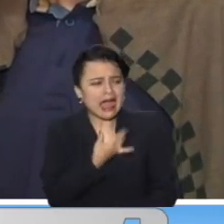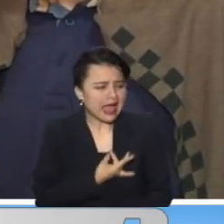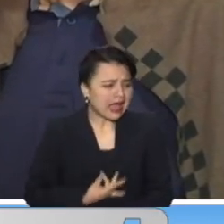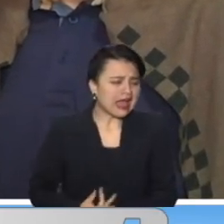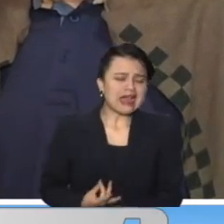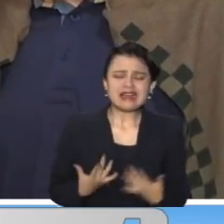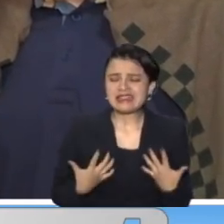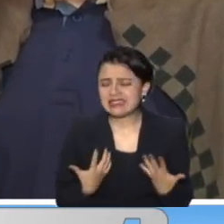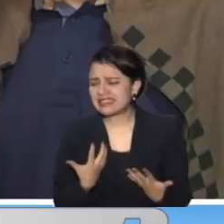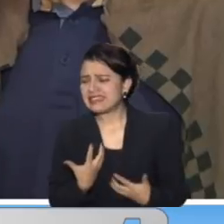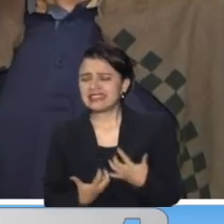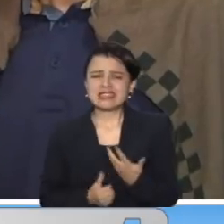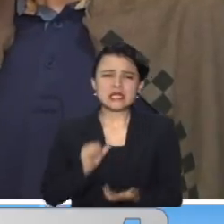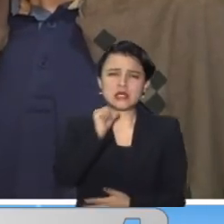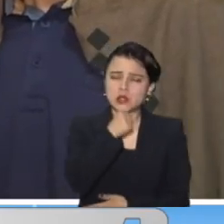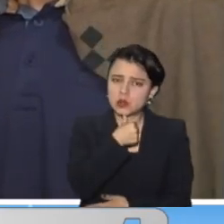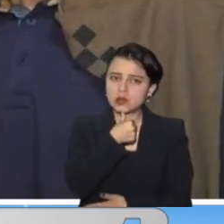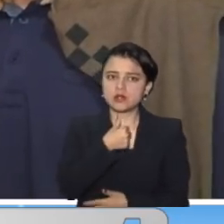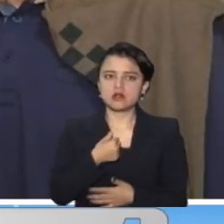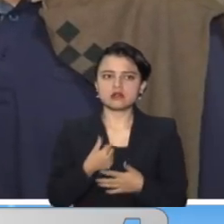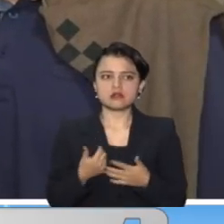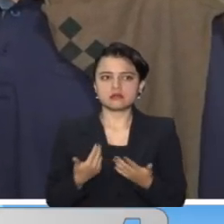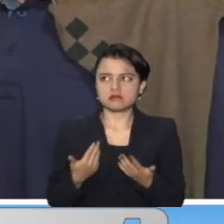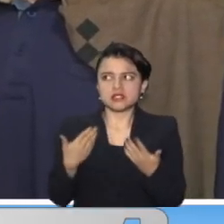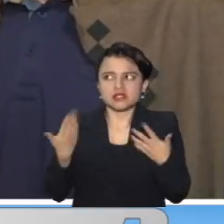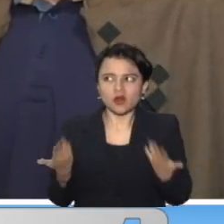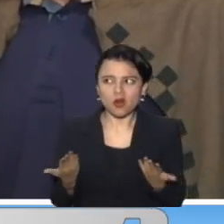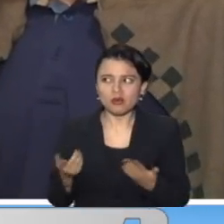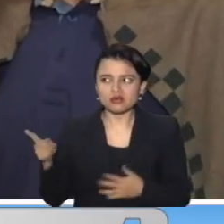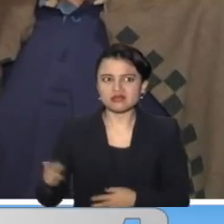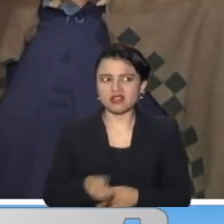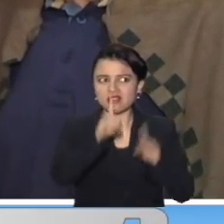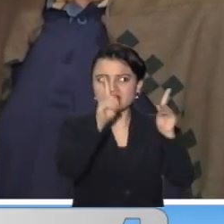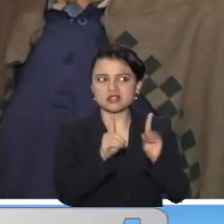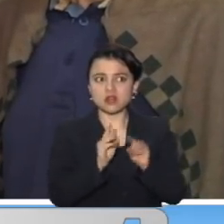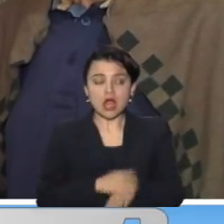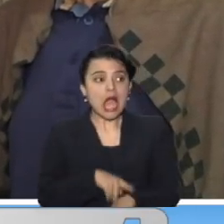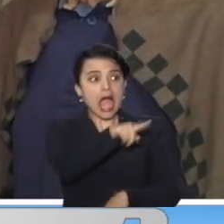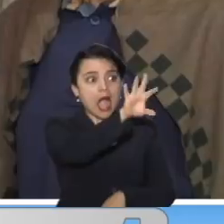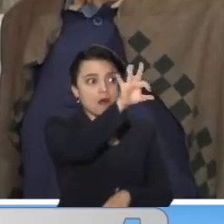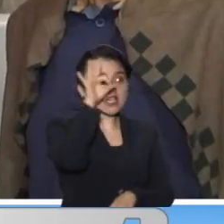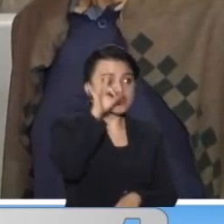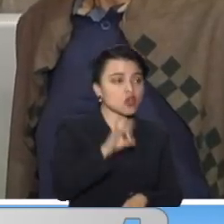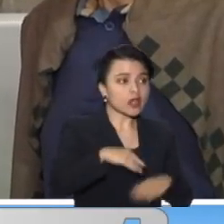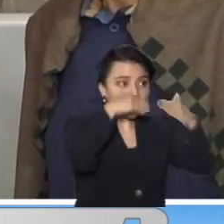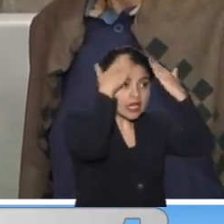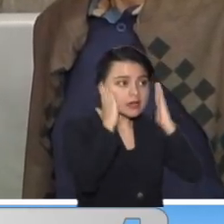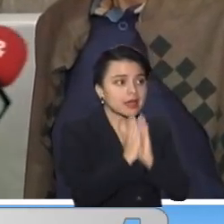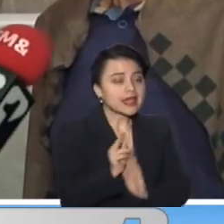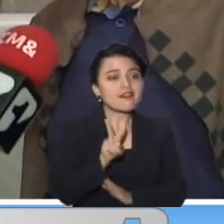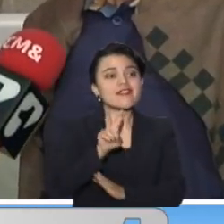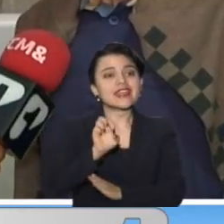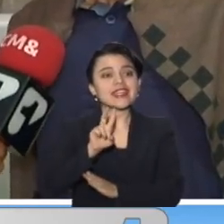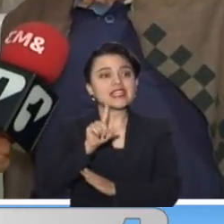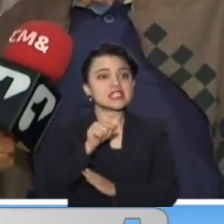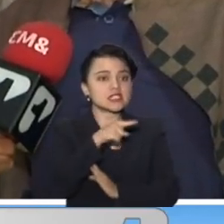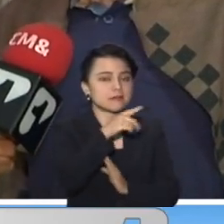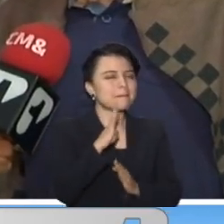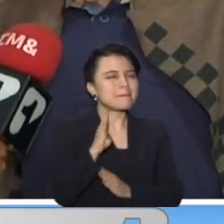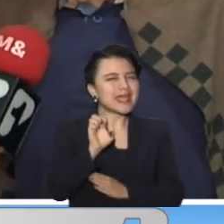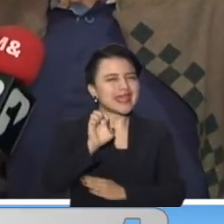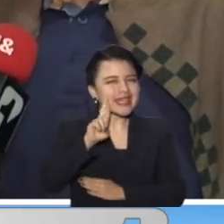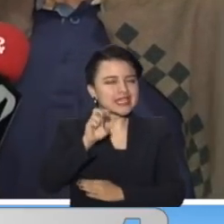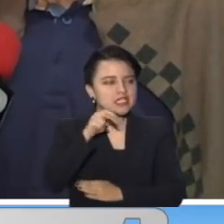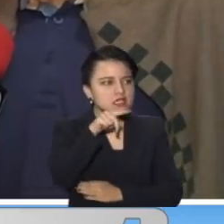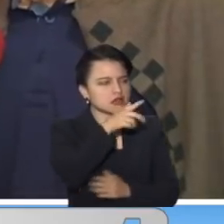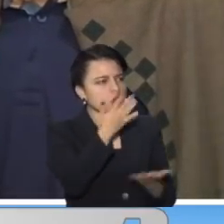estos síntomas, con esta enfermedad? ¿Cómo decidió acudir a este milagro, a la hermana Berenice?